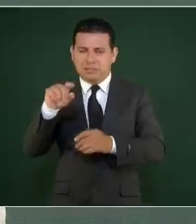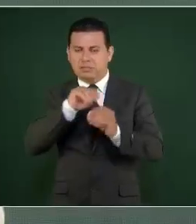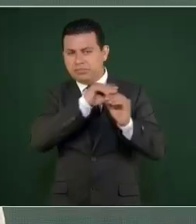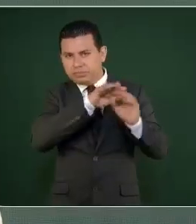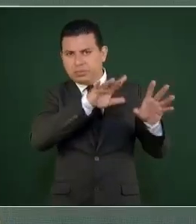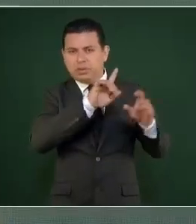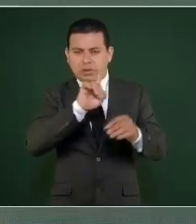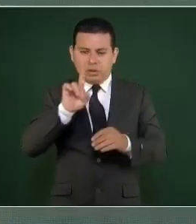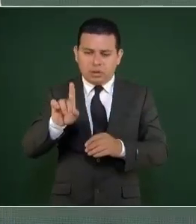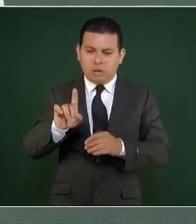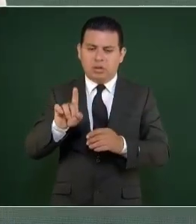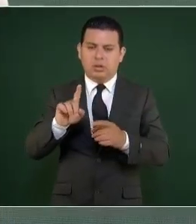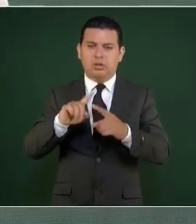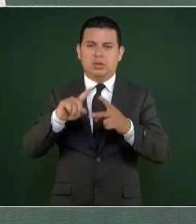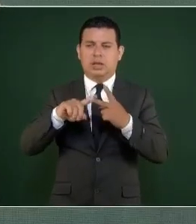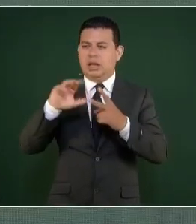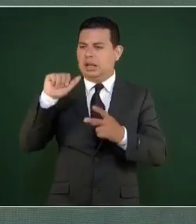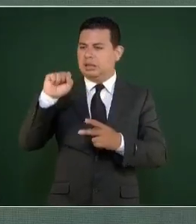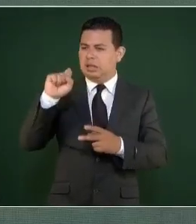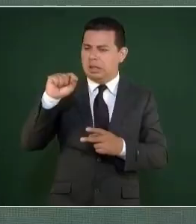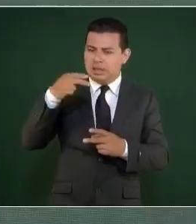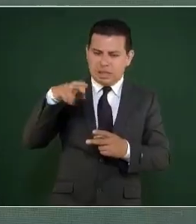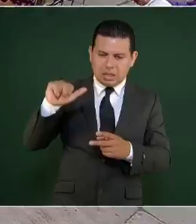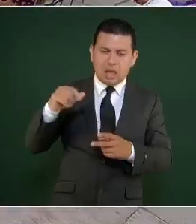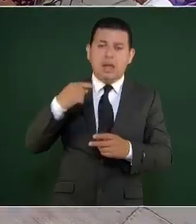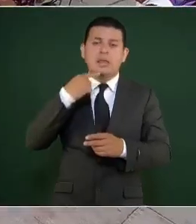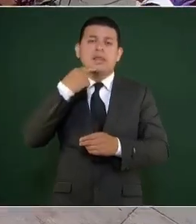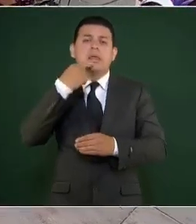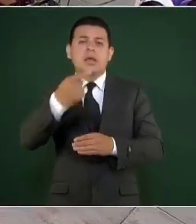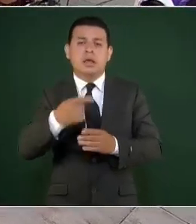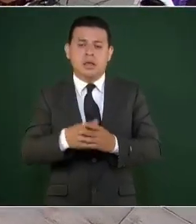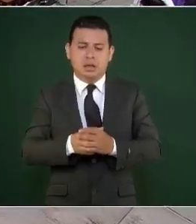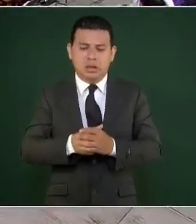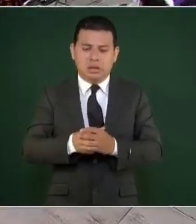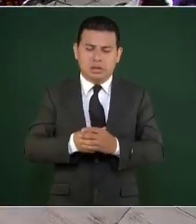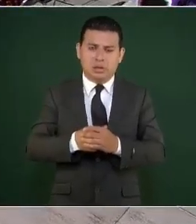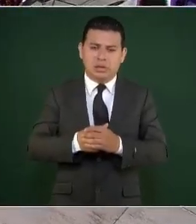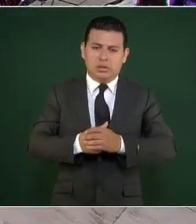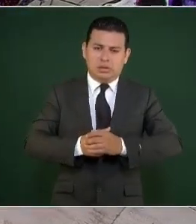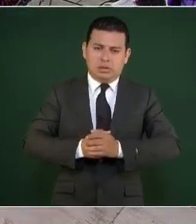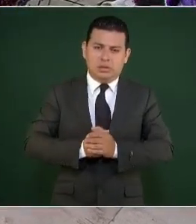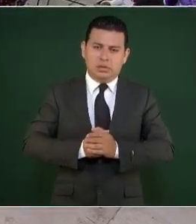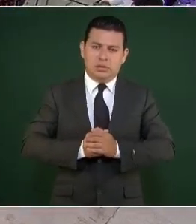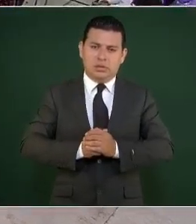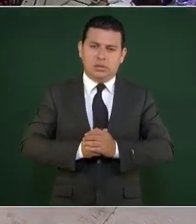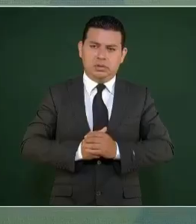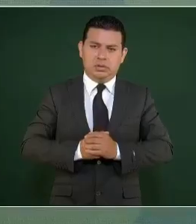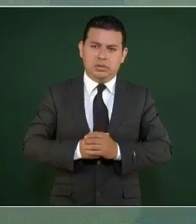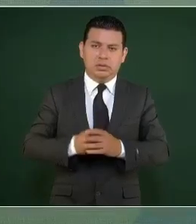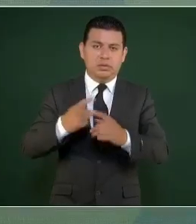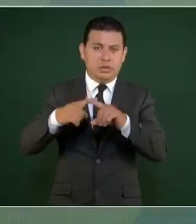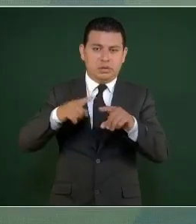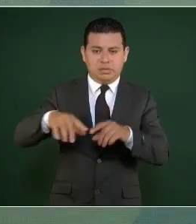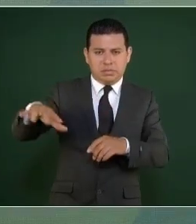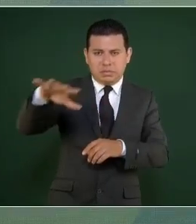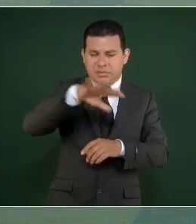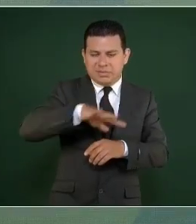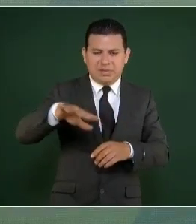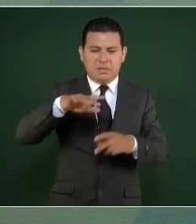y Castañeda dijo, hace falta más guerra sucia,